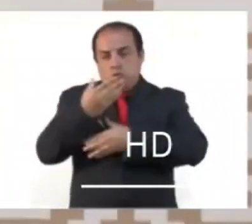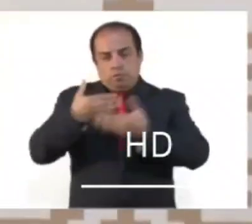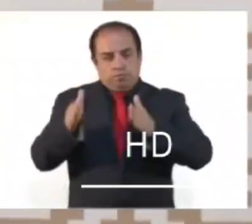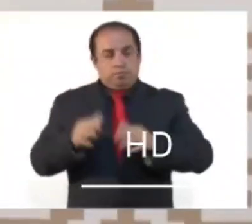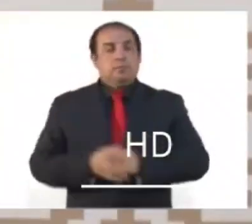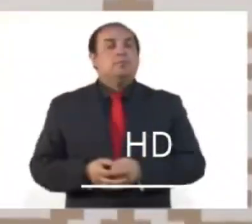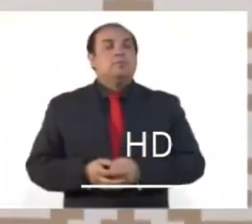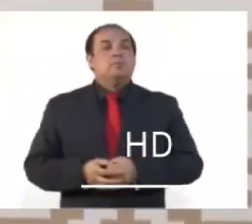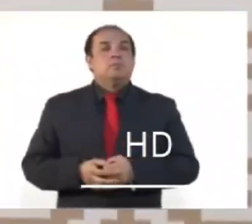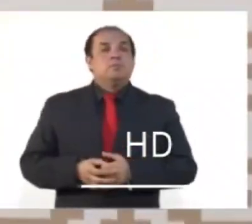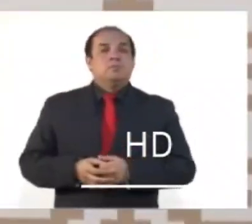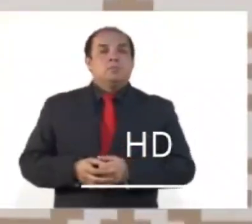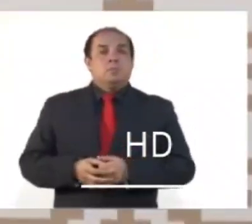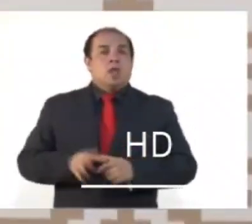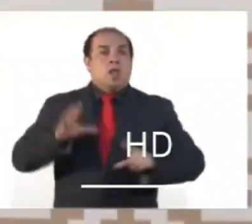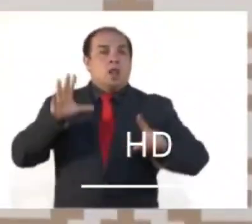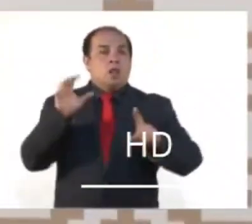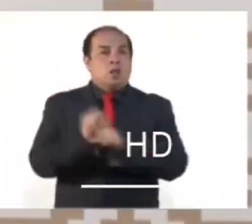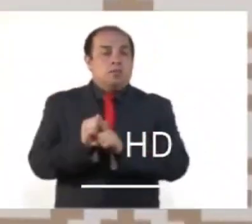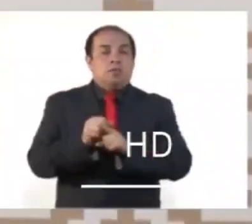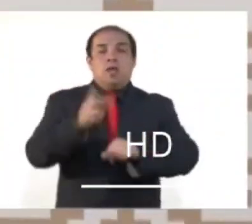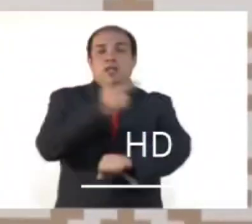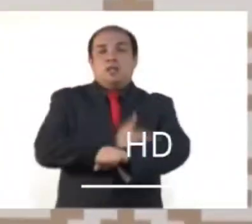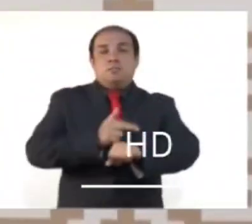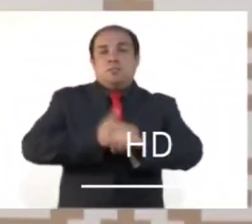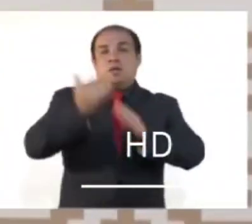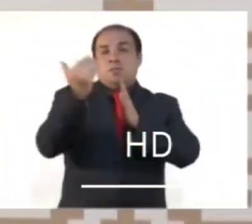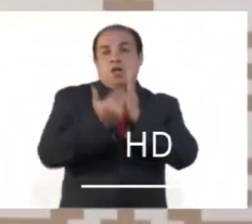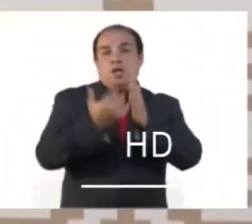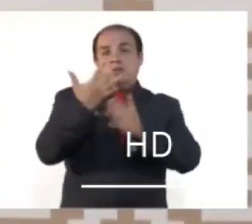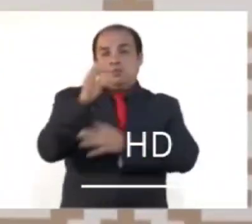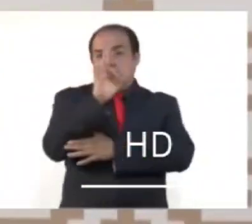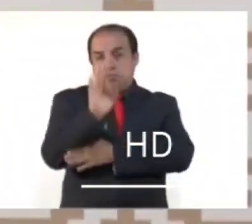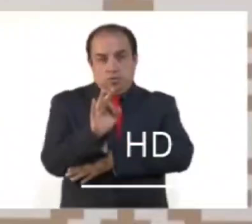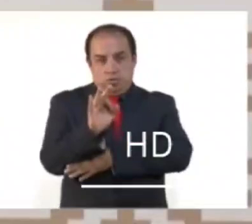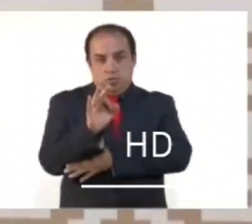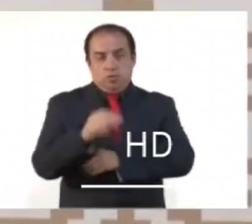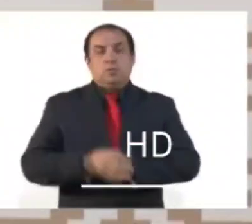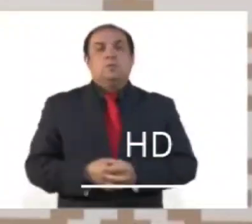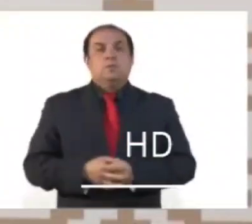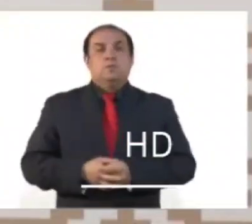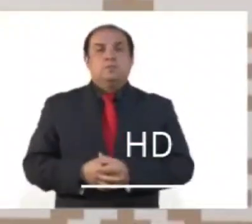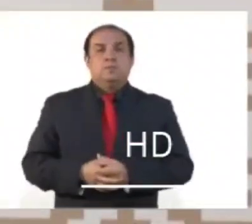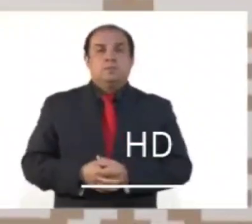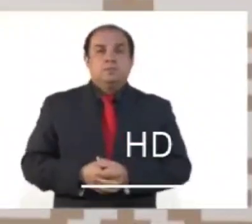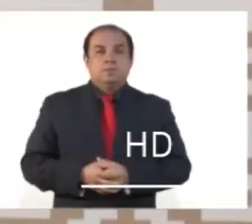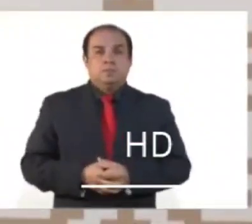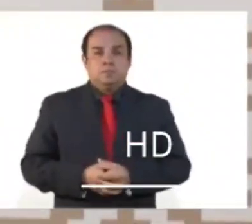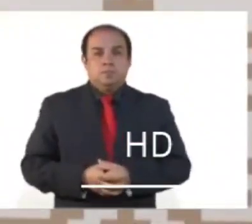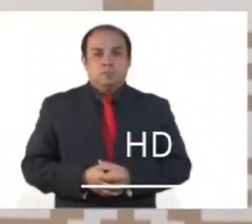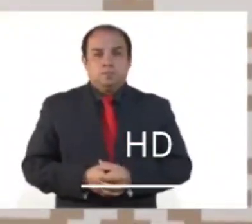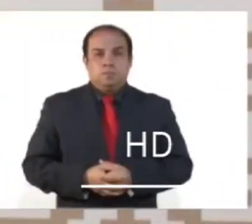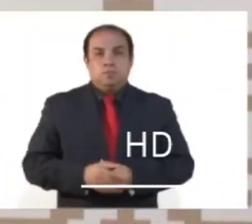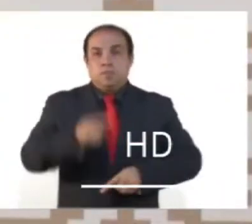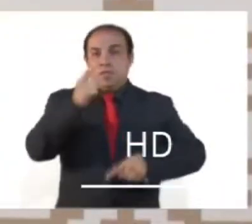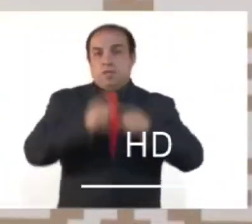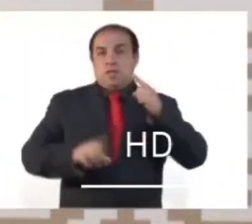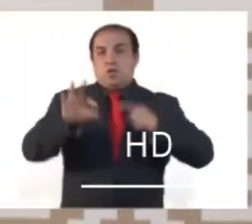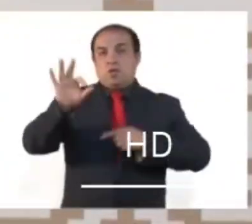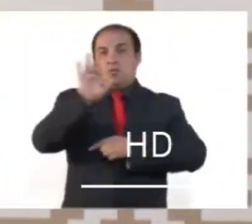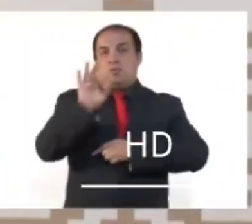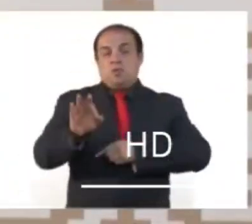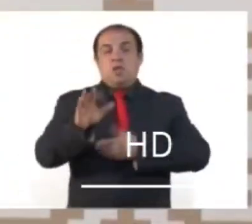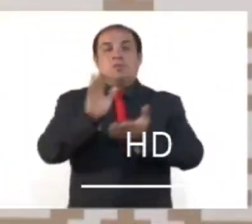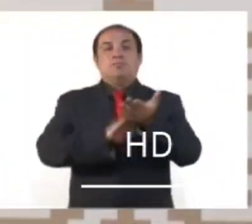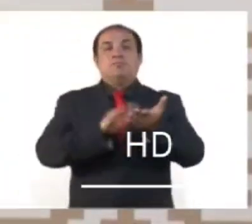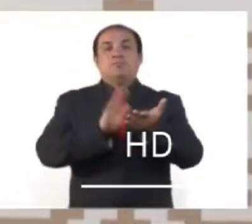así la reducción de los trámites en un 50%, la eliminación de un